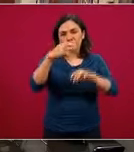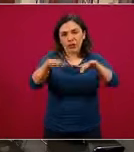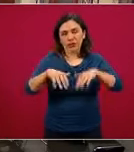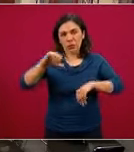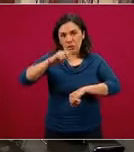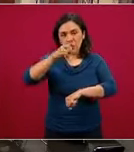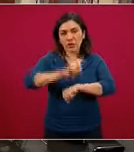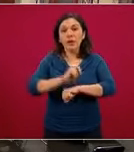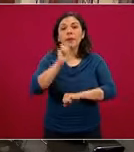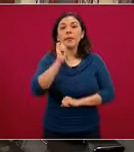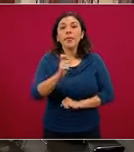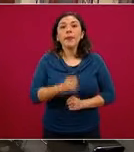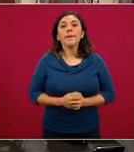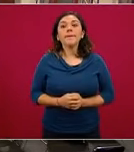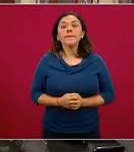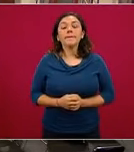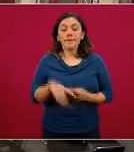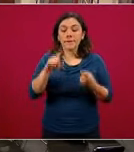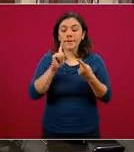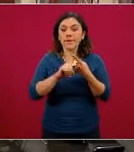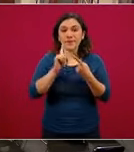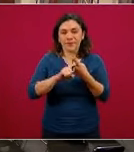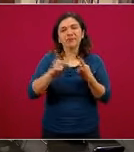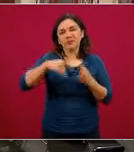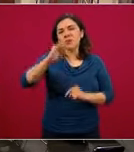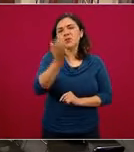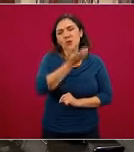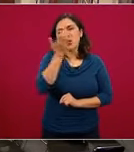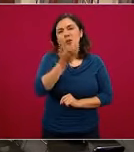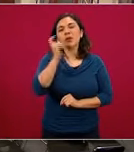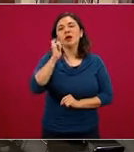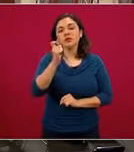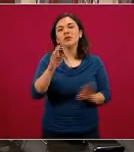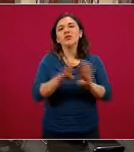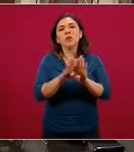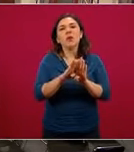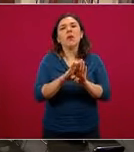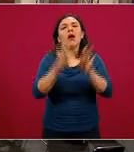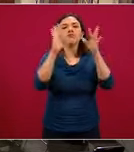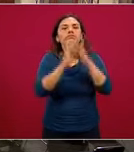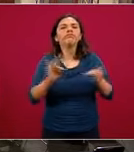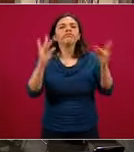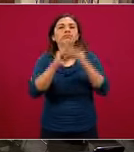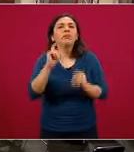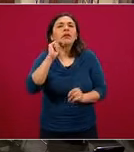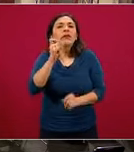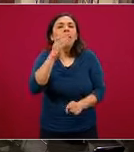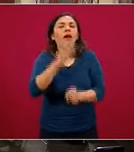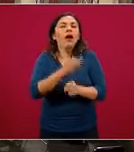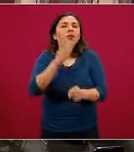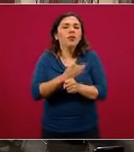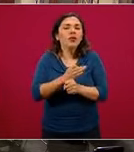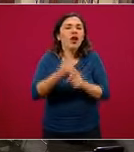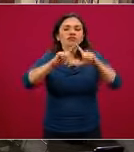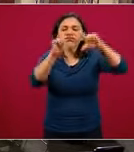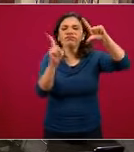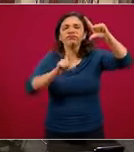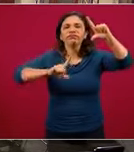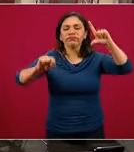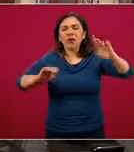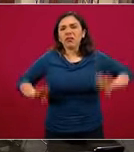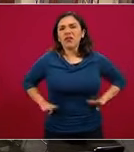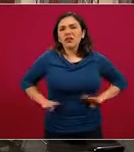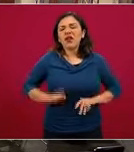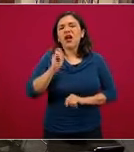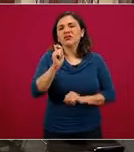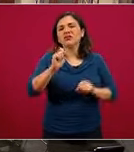de esta noche. El primero de ellos, como ya es de costumbre, es precisamente la actualización del escenario nacional para ver cómo